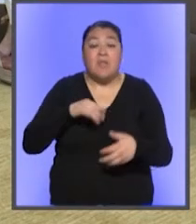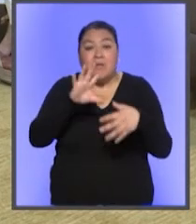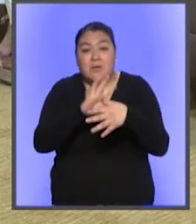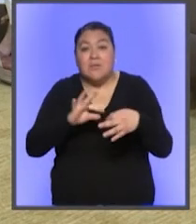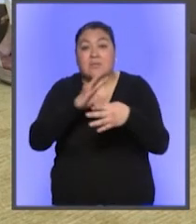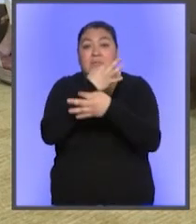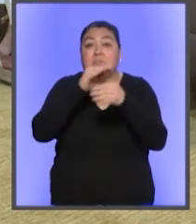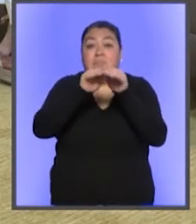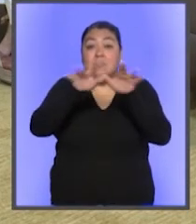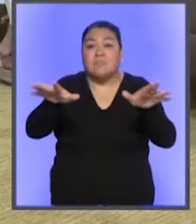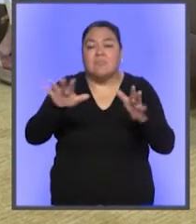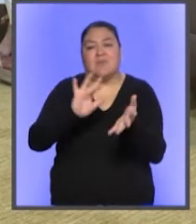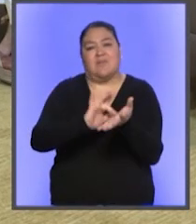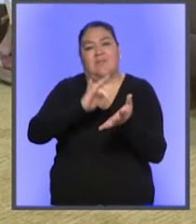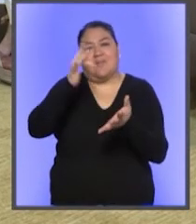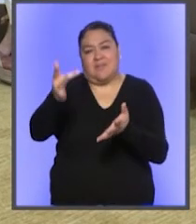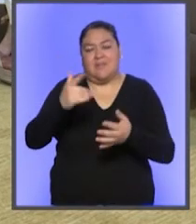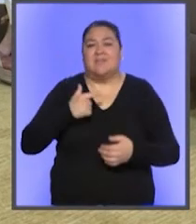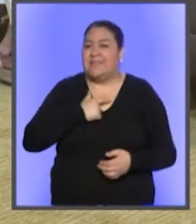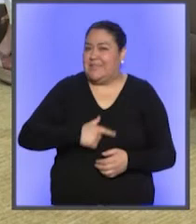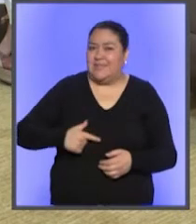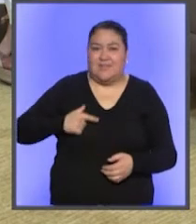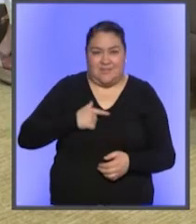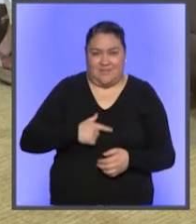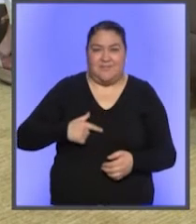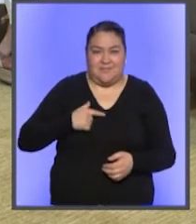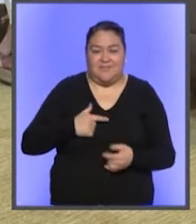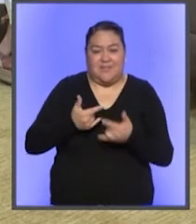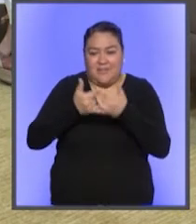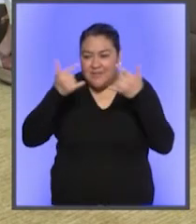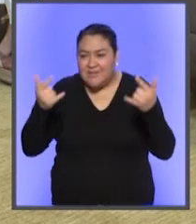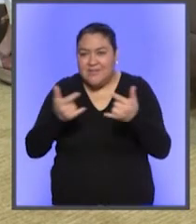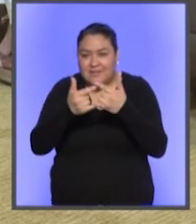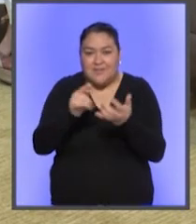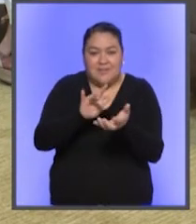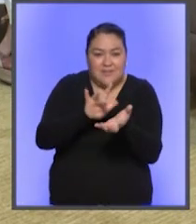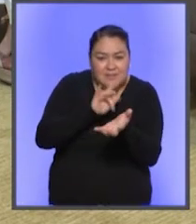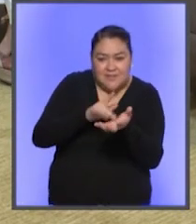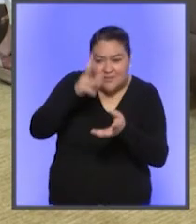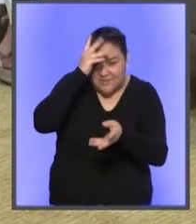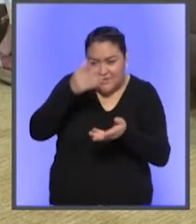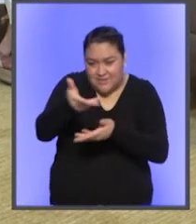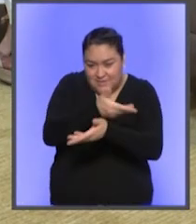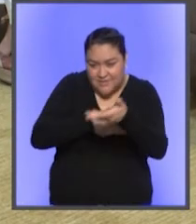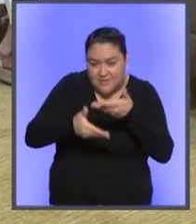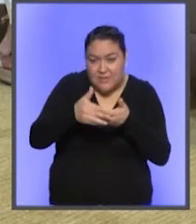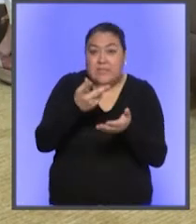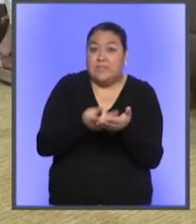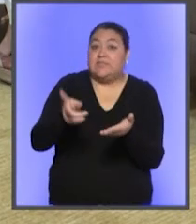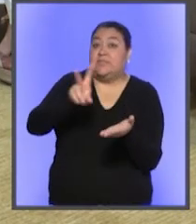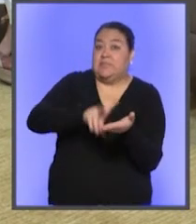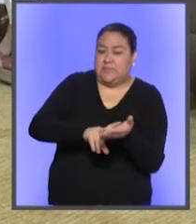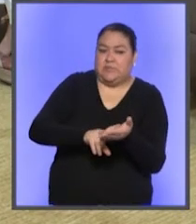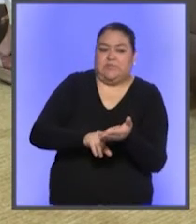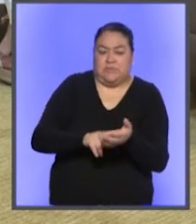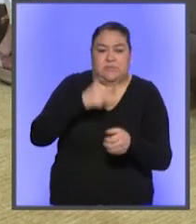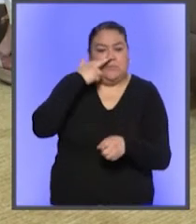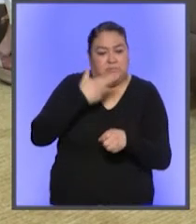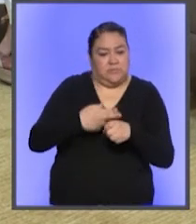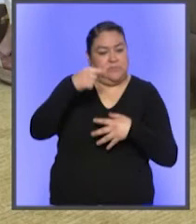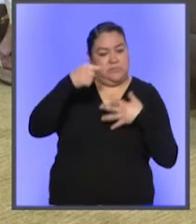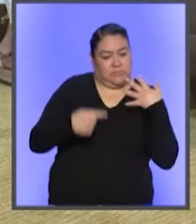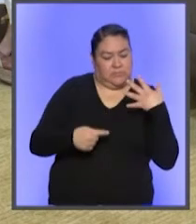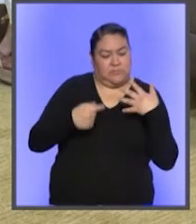en este encuentro nos llevamos muchas experiencias pero también nos llevamos a casa muchos retos muchas reflexiones